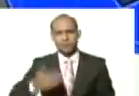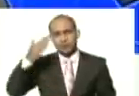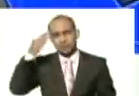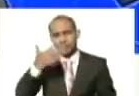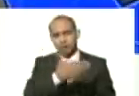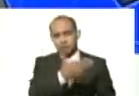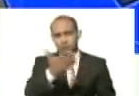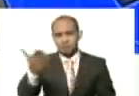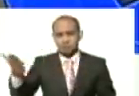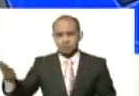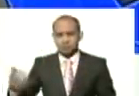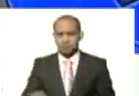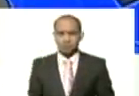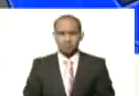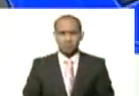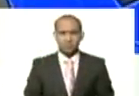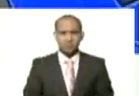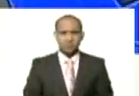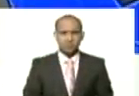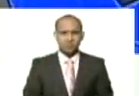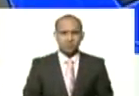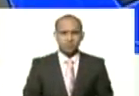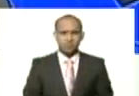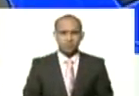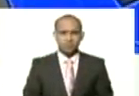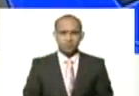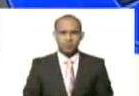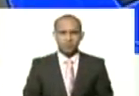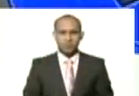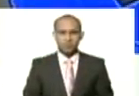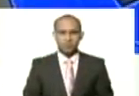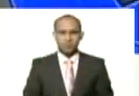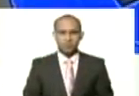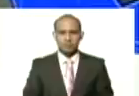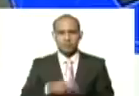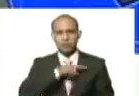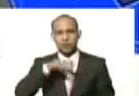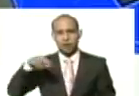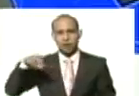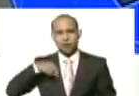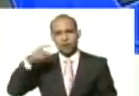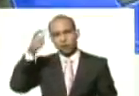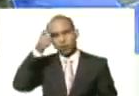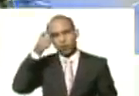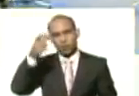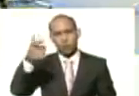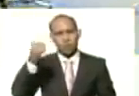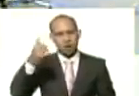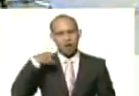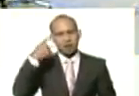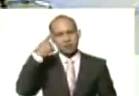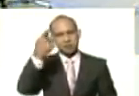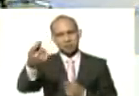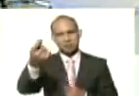militares, compañeras militares del país y a nuestro pueblo, lo recuerdo clarito.